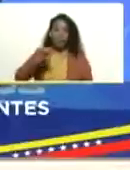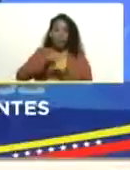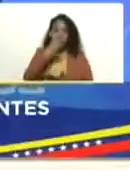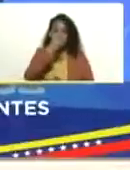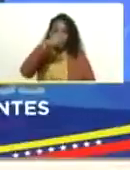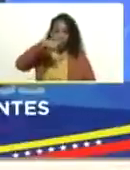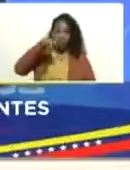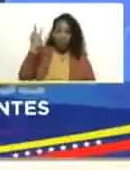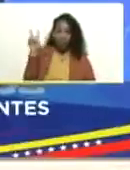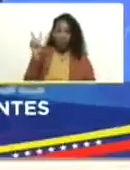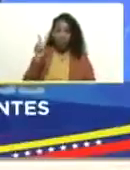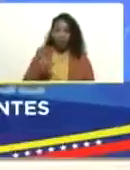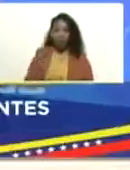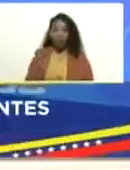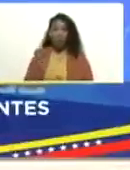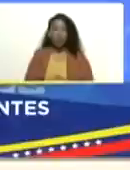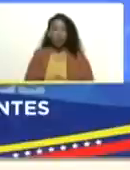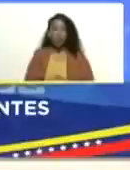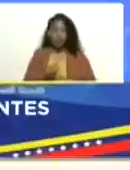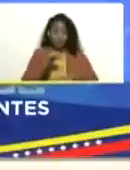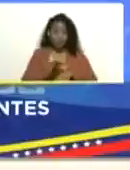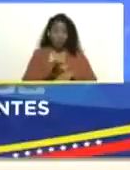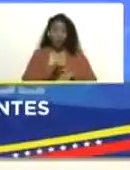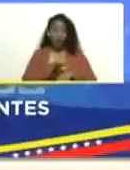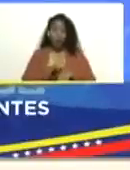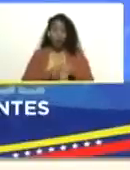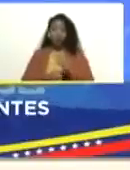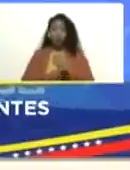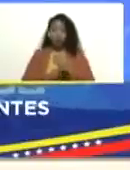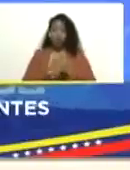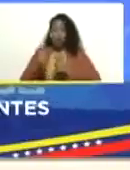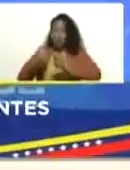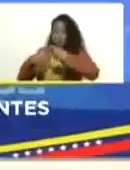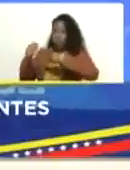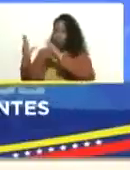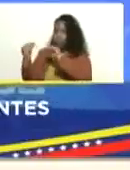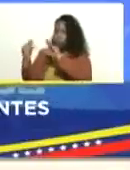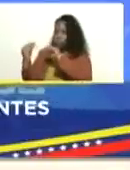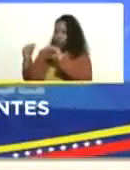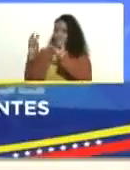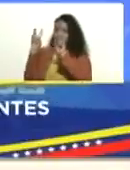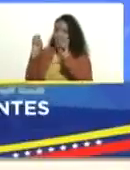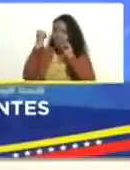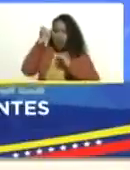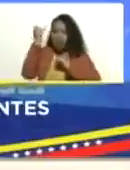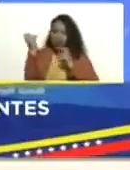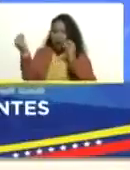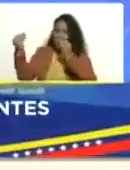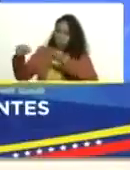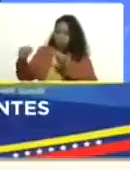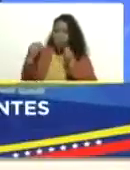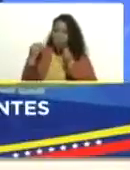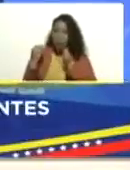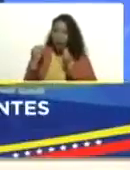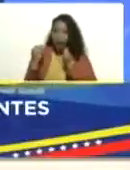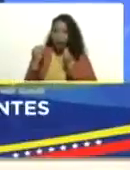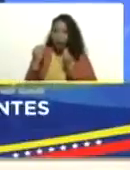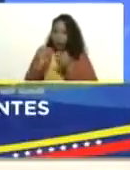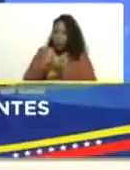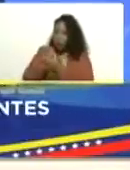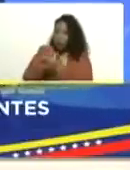Y todavía en estas horas se negocian nuevos acuerdos para nuevas inversiones.